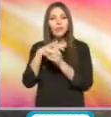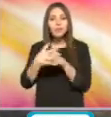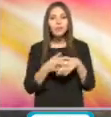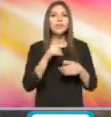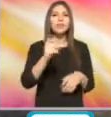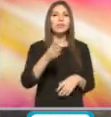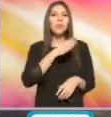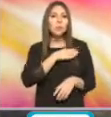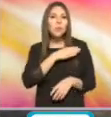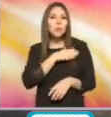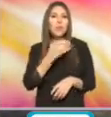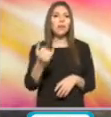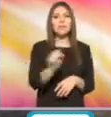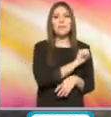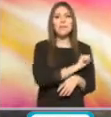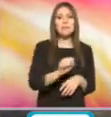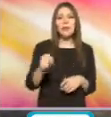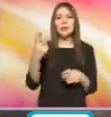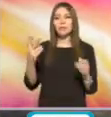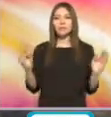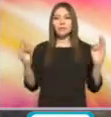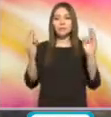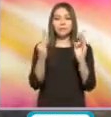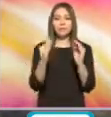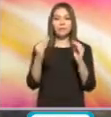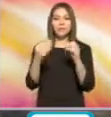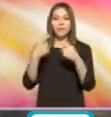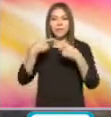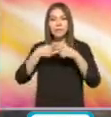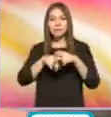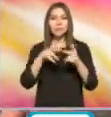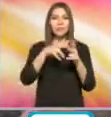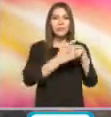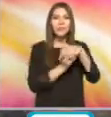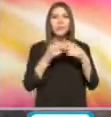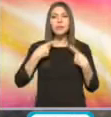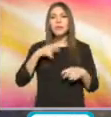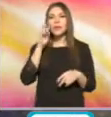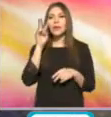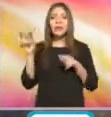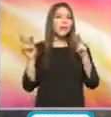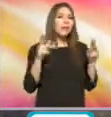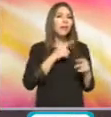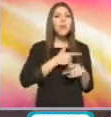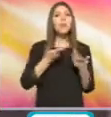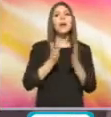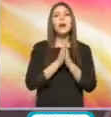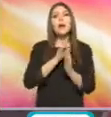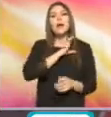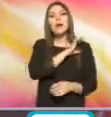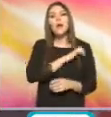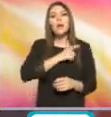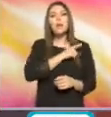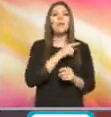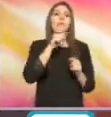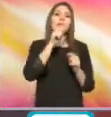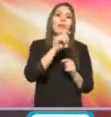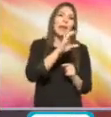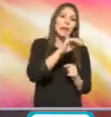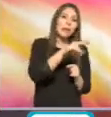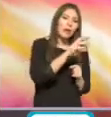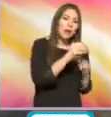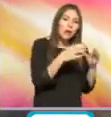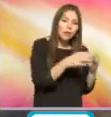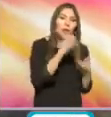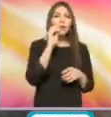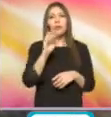malos se enfrentan. A la gente, pues ahora sí que le gusta o es fanática del rudo o del técnico, de su preferencia, pero pues es